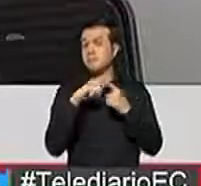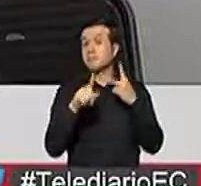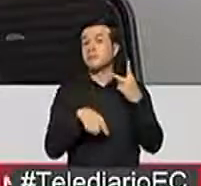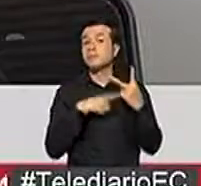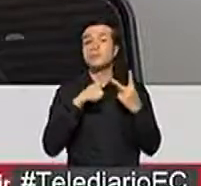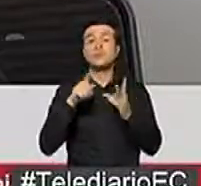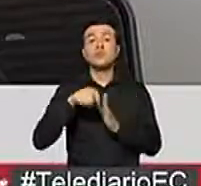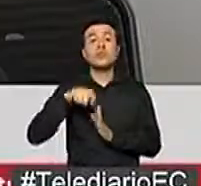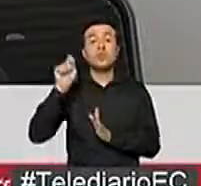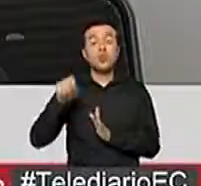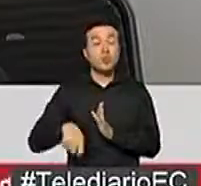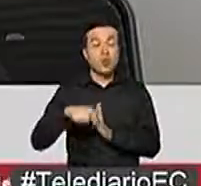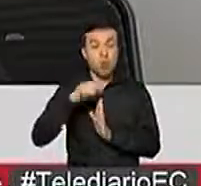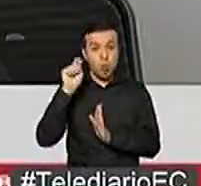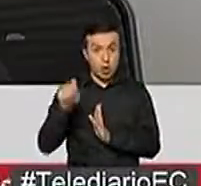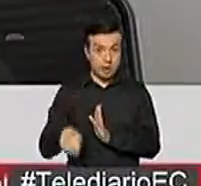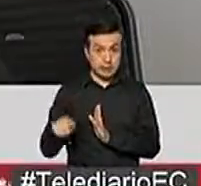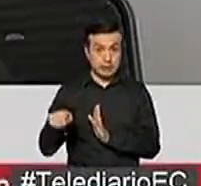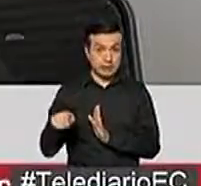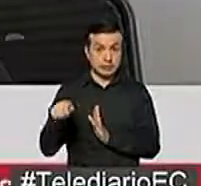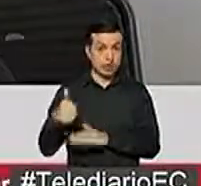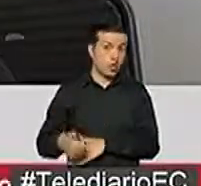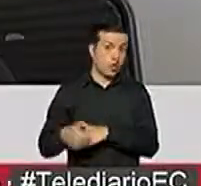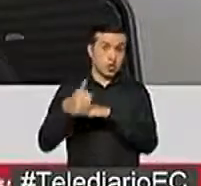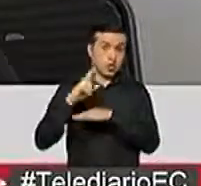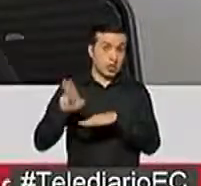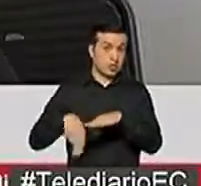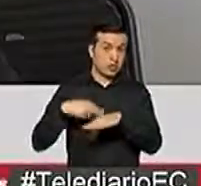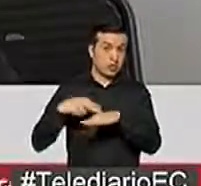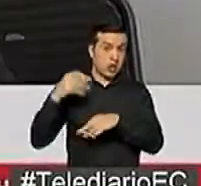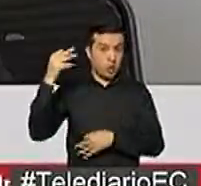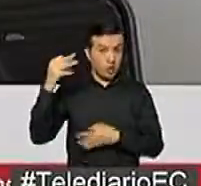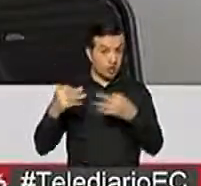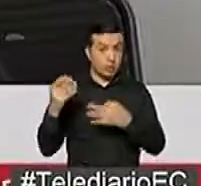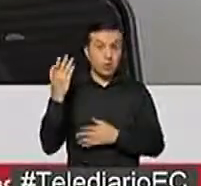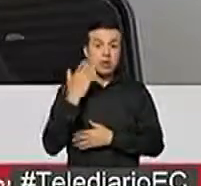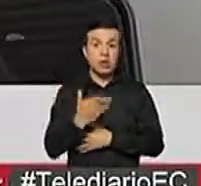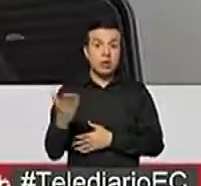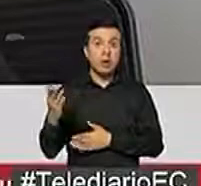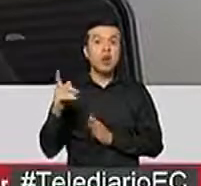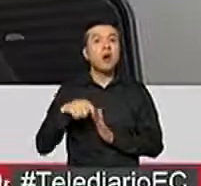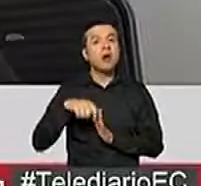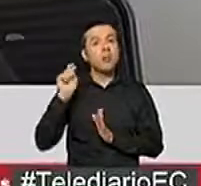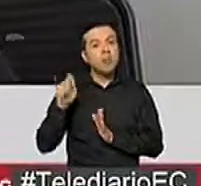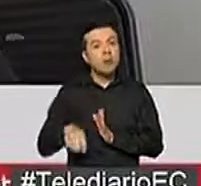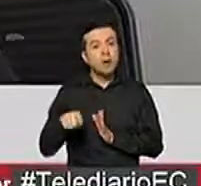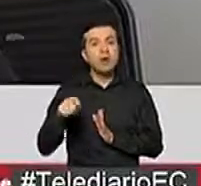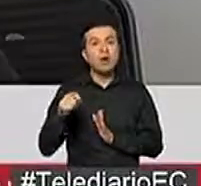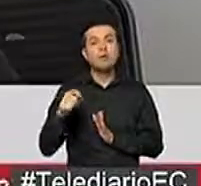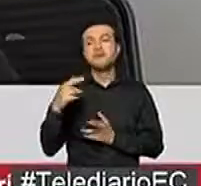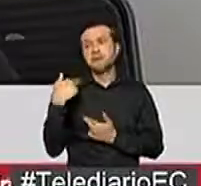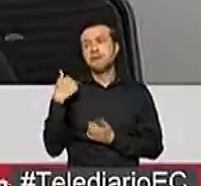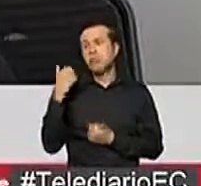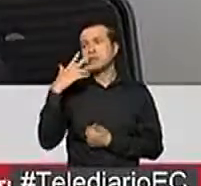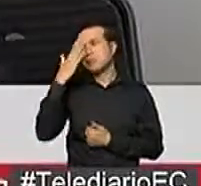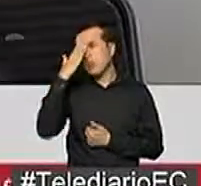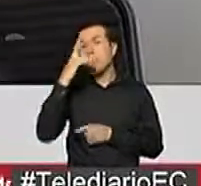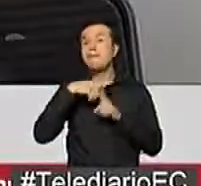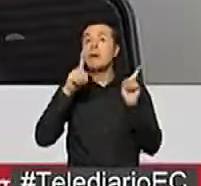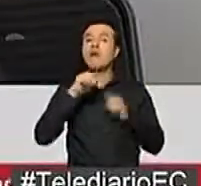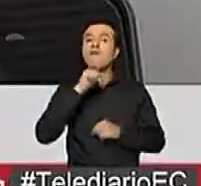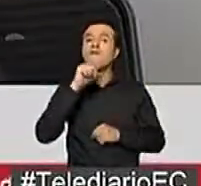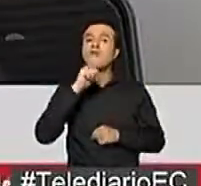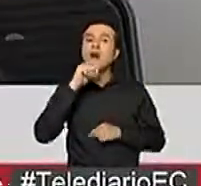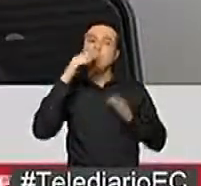los jueces del contencioso administrativo de la Corte Nacional son jueces, abogados que tienen mucho mérito, pero no están